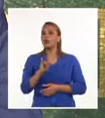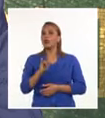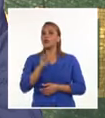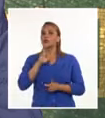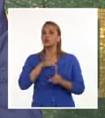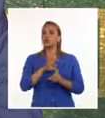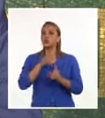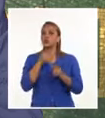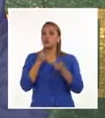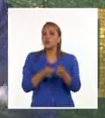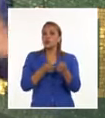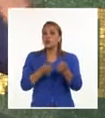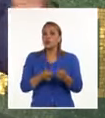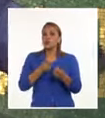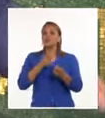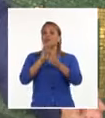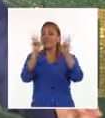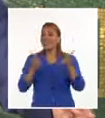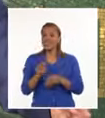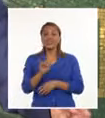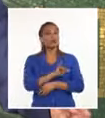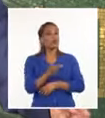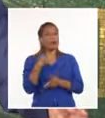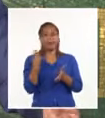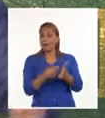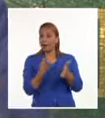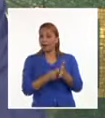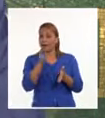de las redes sociales. Eso también está financiado.